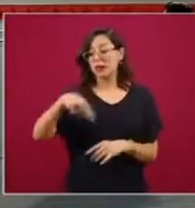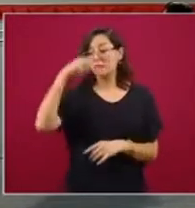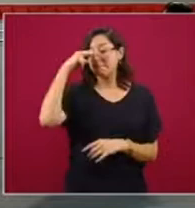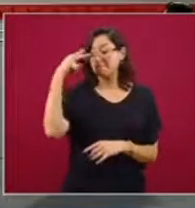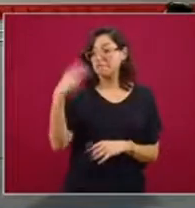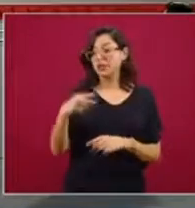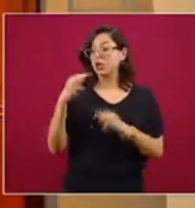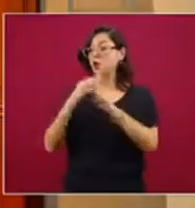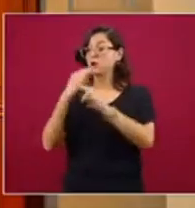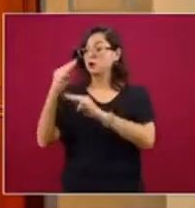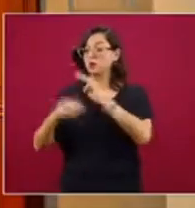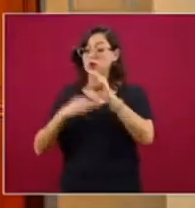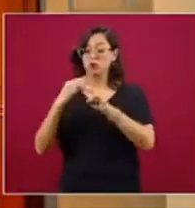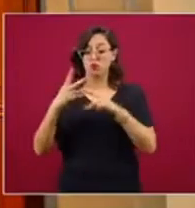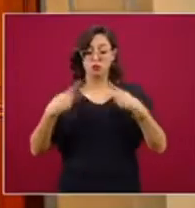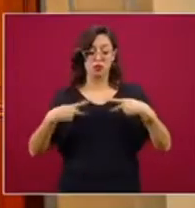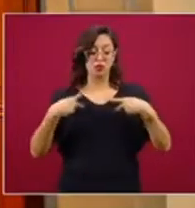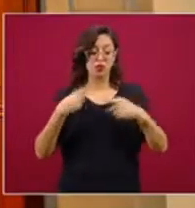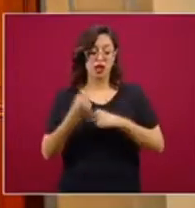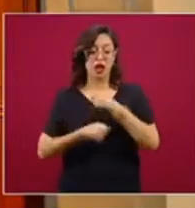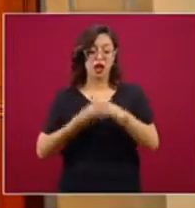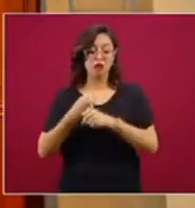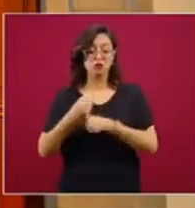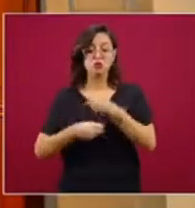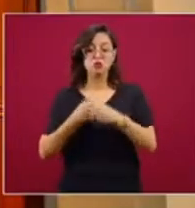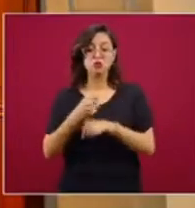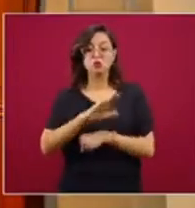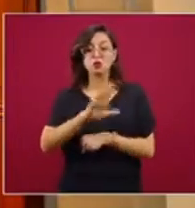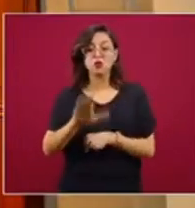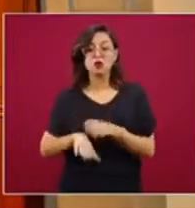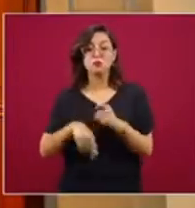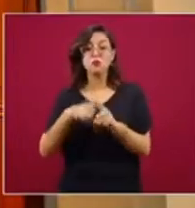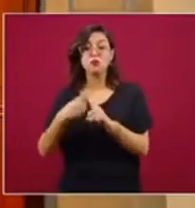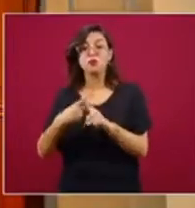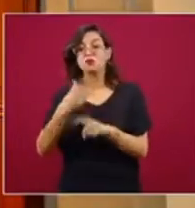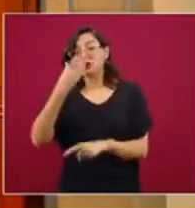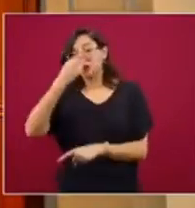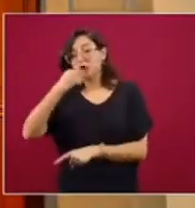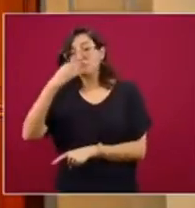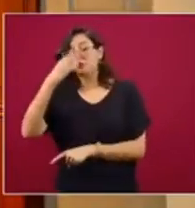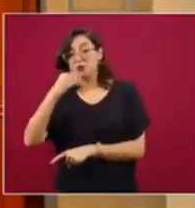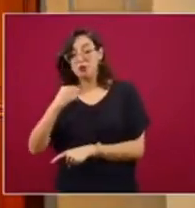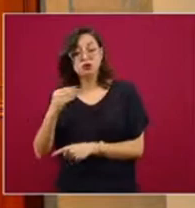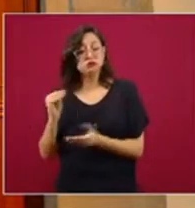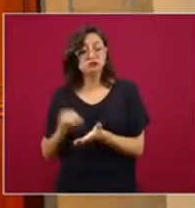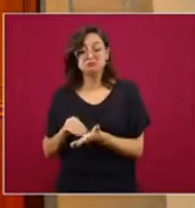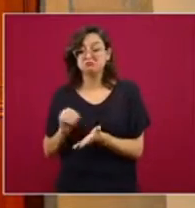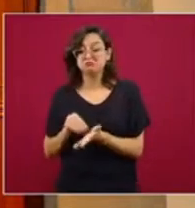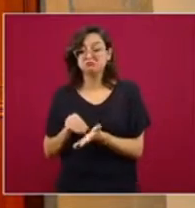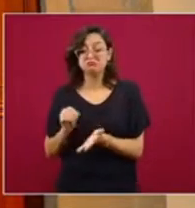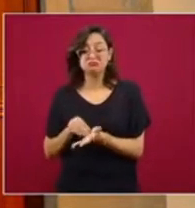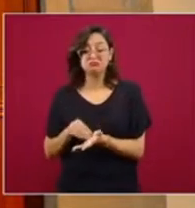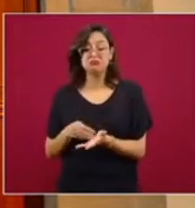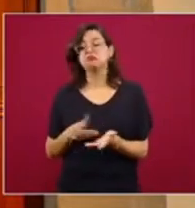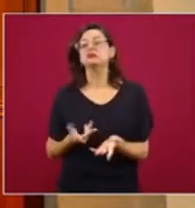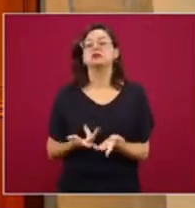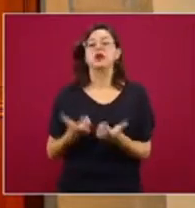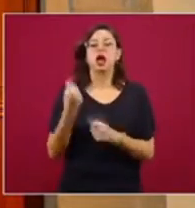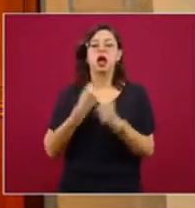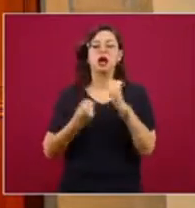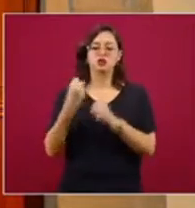y en el mundo entero todos los años a consecuencia de la influenza. Con el dato estadístico más reciente, que es el